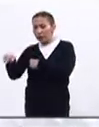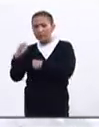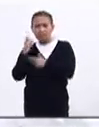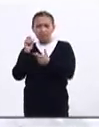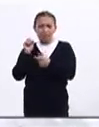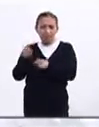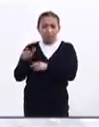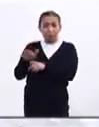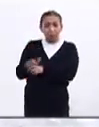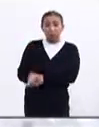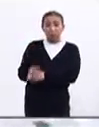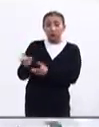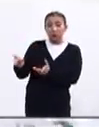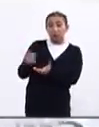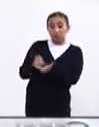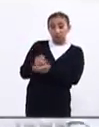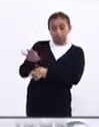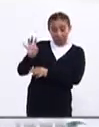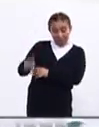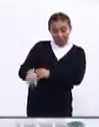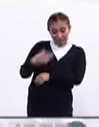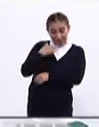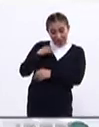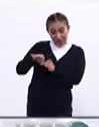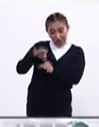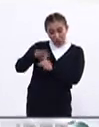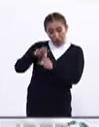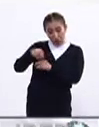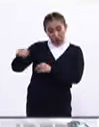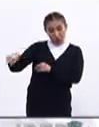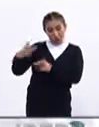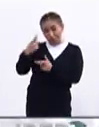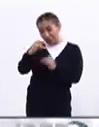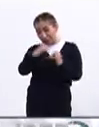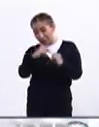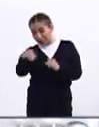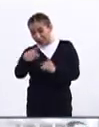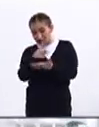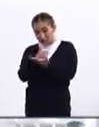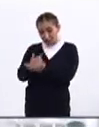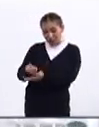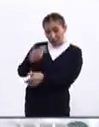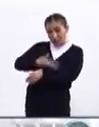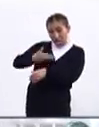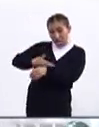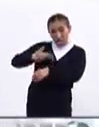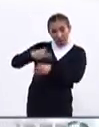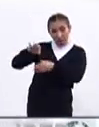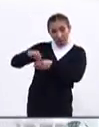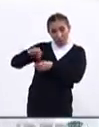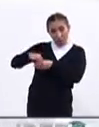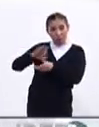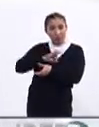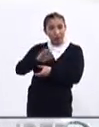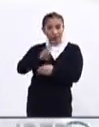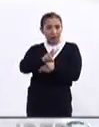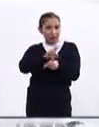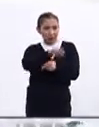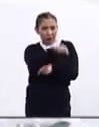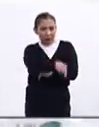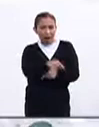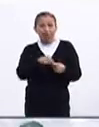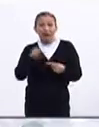ese sometimiento de qué tan democráticos son a partir de sus instituciones en este rubro, que podría ser